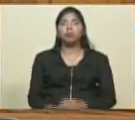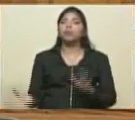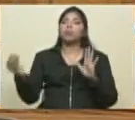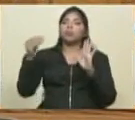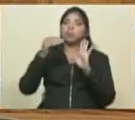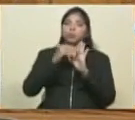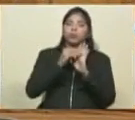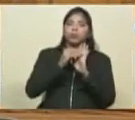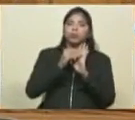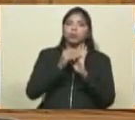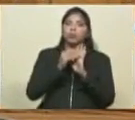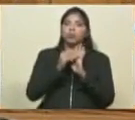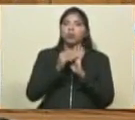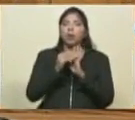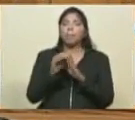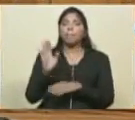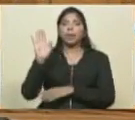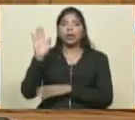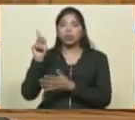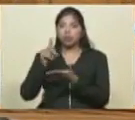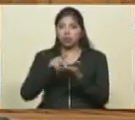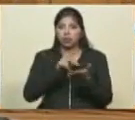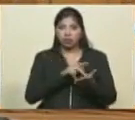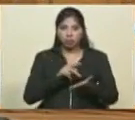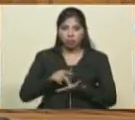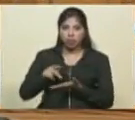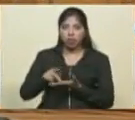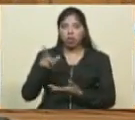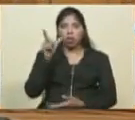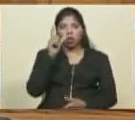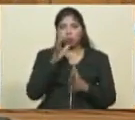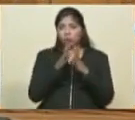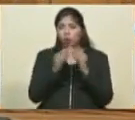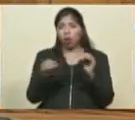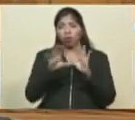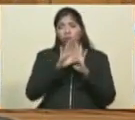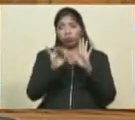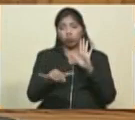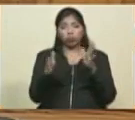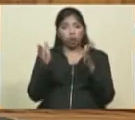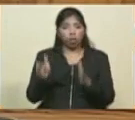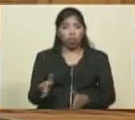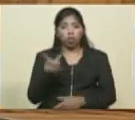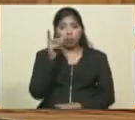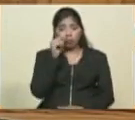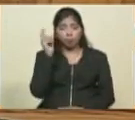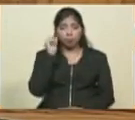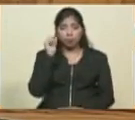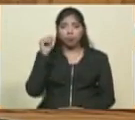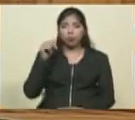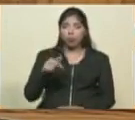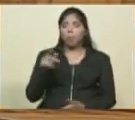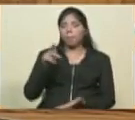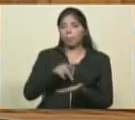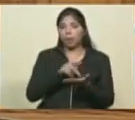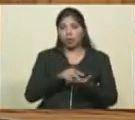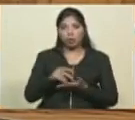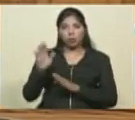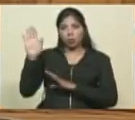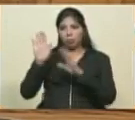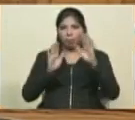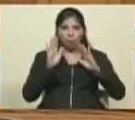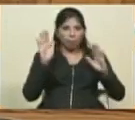la intervención de todos los y las constituyentes que participaron en esta sesión, así como